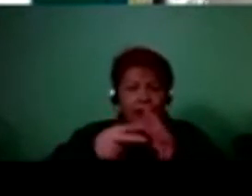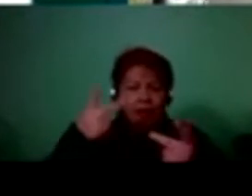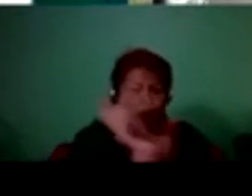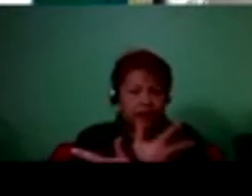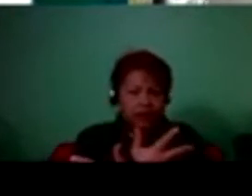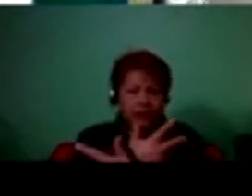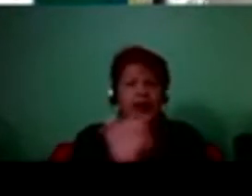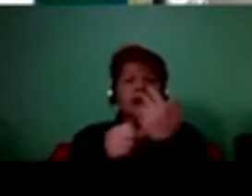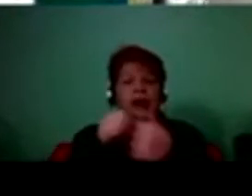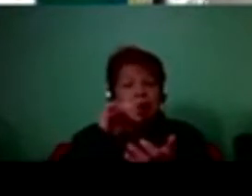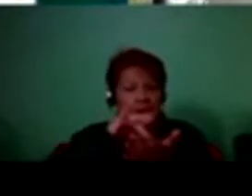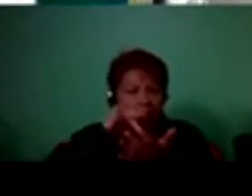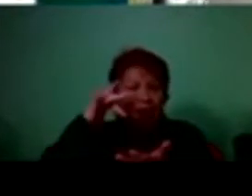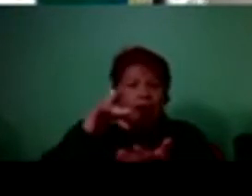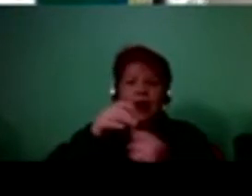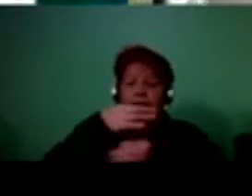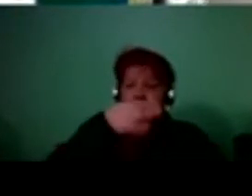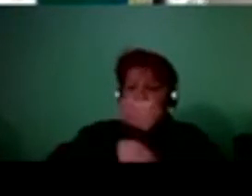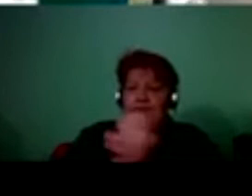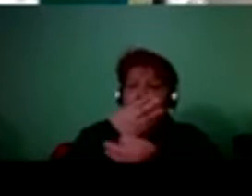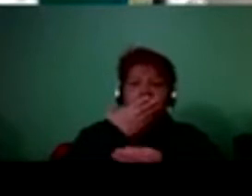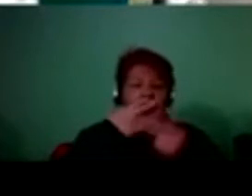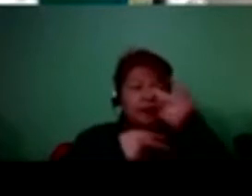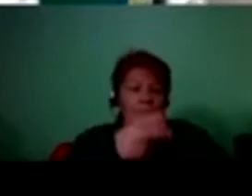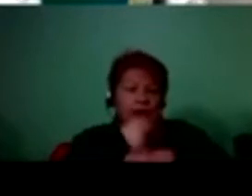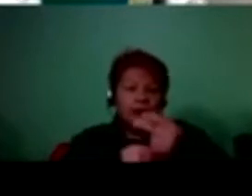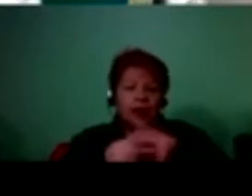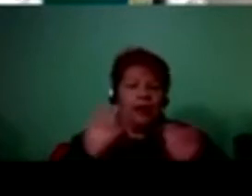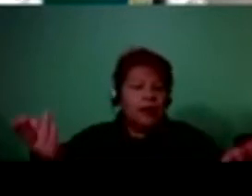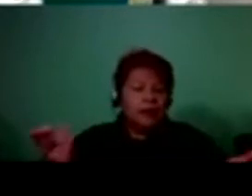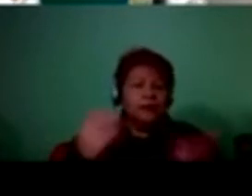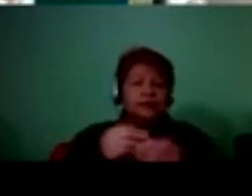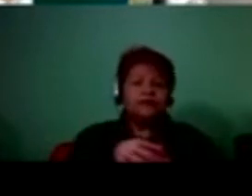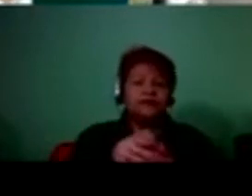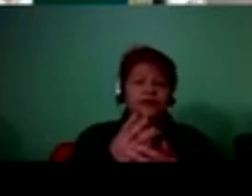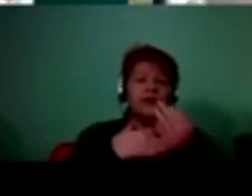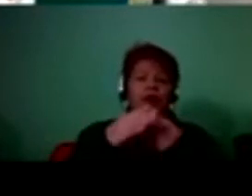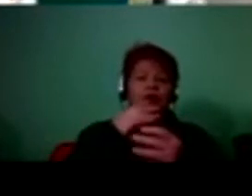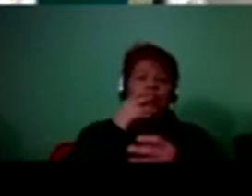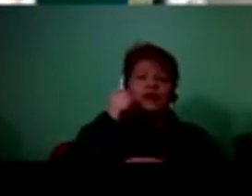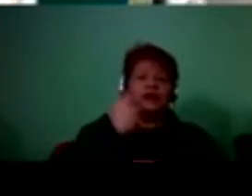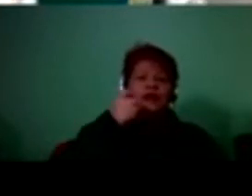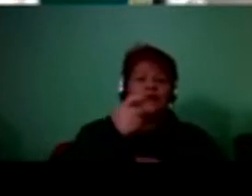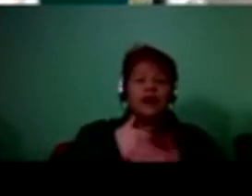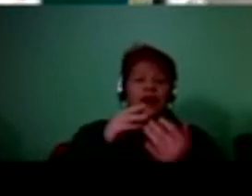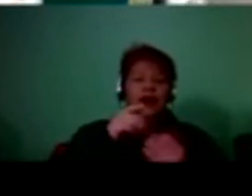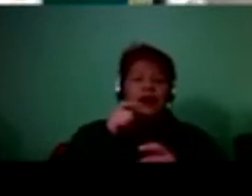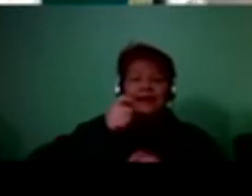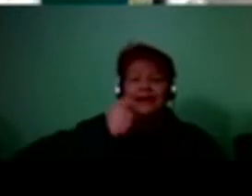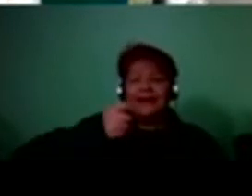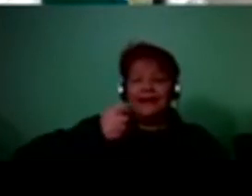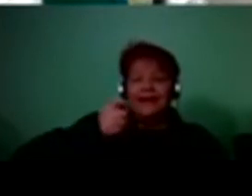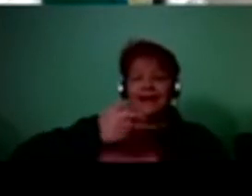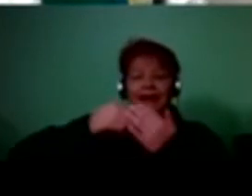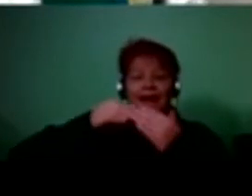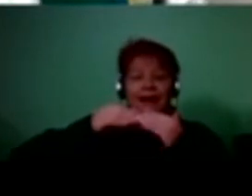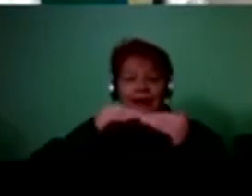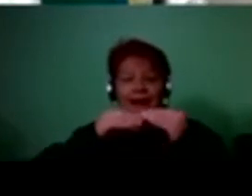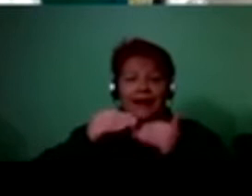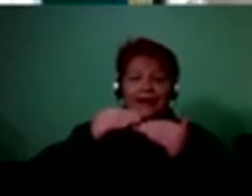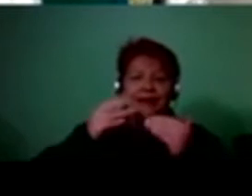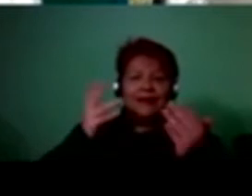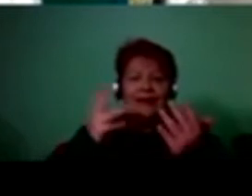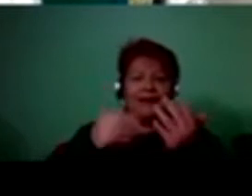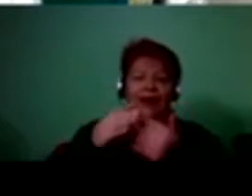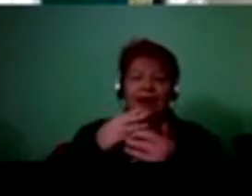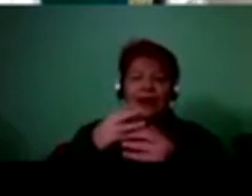han regalado sus mensajes de bienvenida con todo el significado de lo que representa poder aterrizar, poder construir